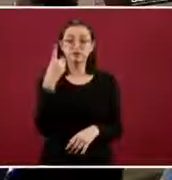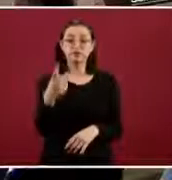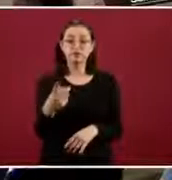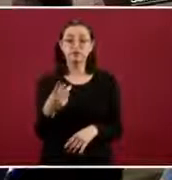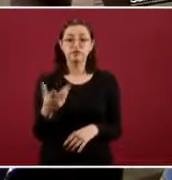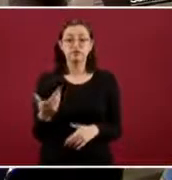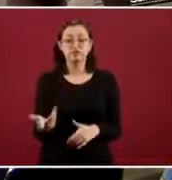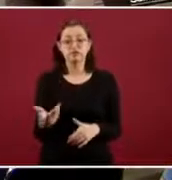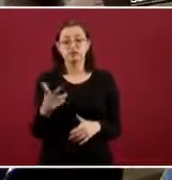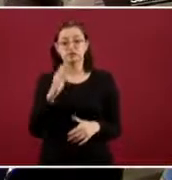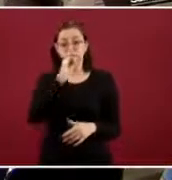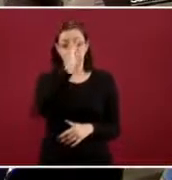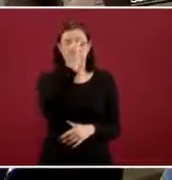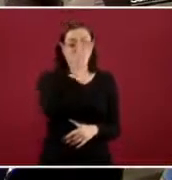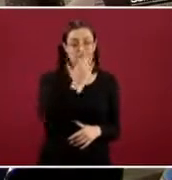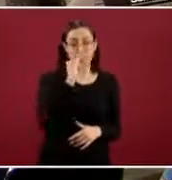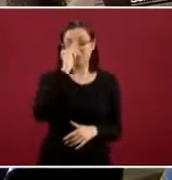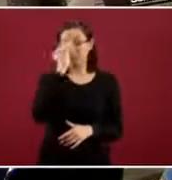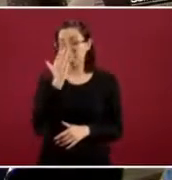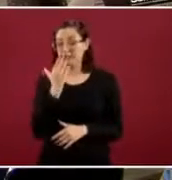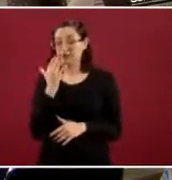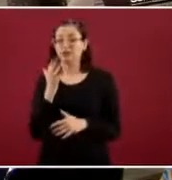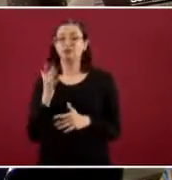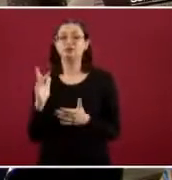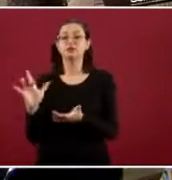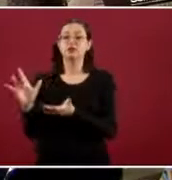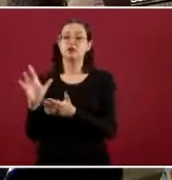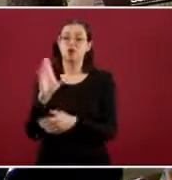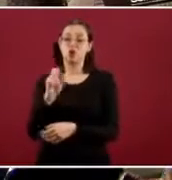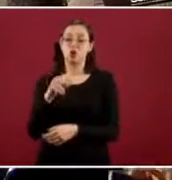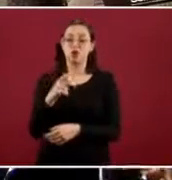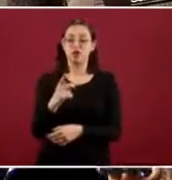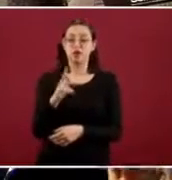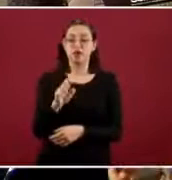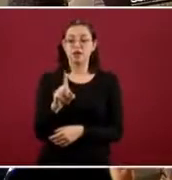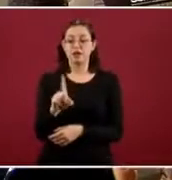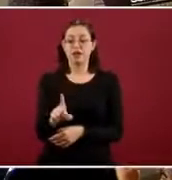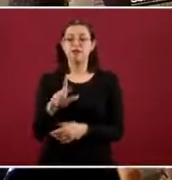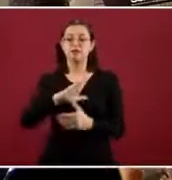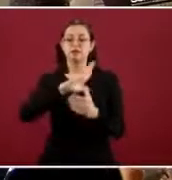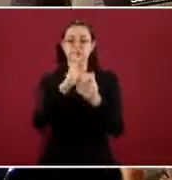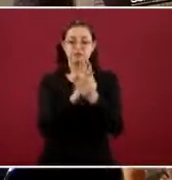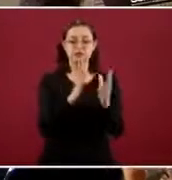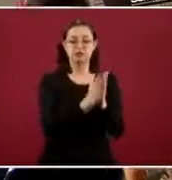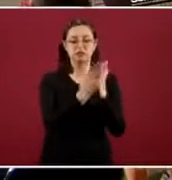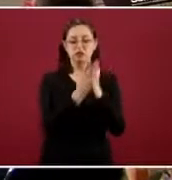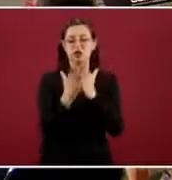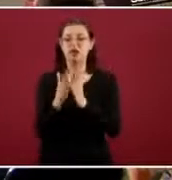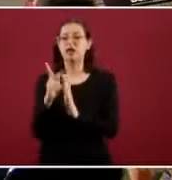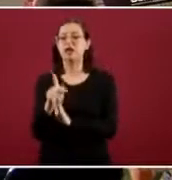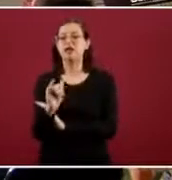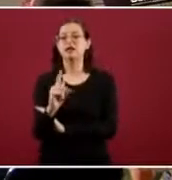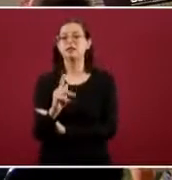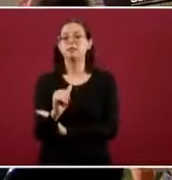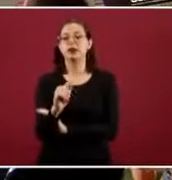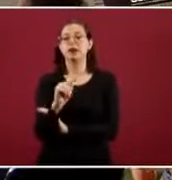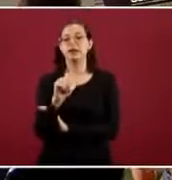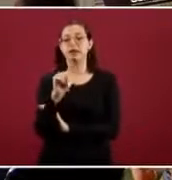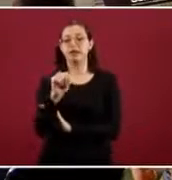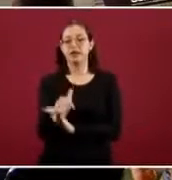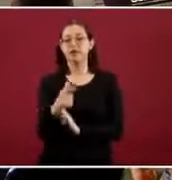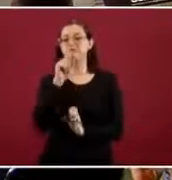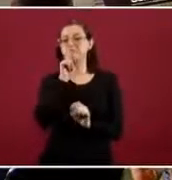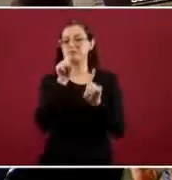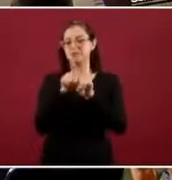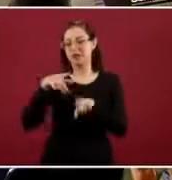estas imágenes son imágenes de una colección que tiene CONAPRED que se llama Quipatla, que son unos cuentos para niños y niñas, pero son unos cuentos que también son